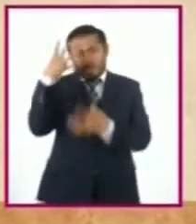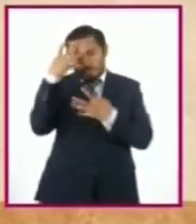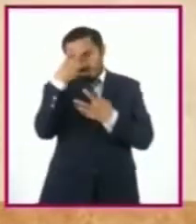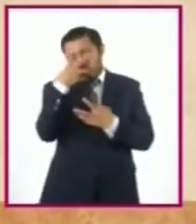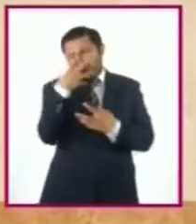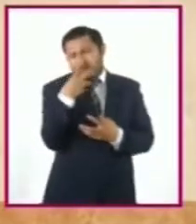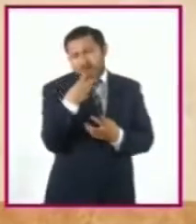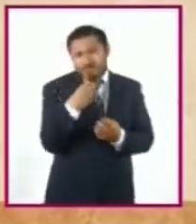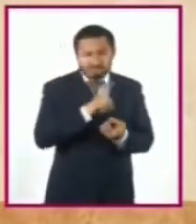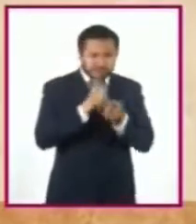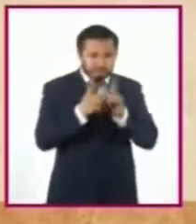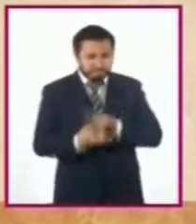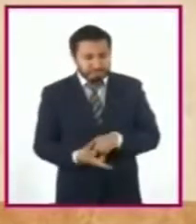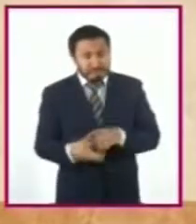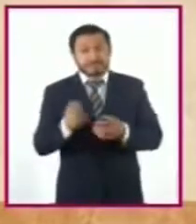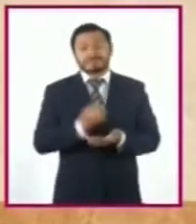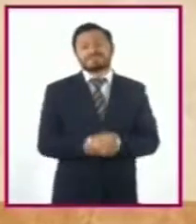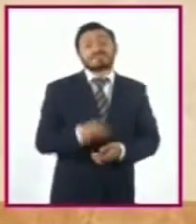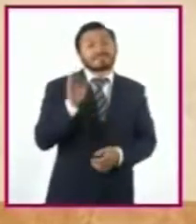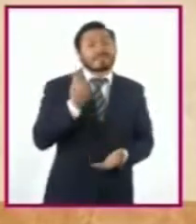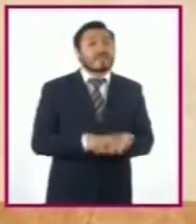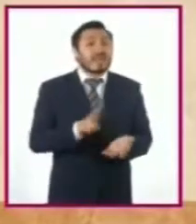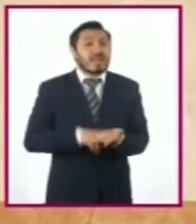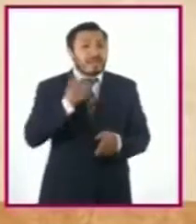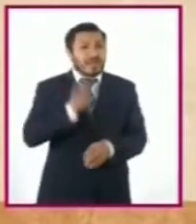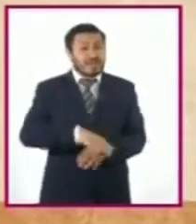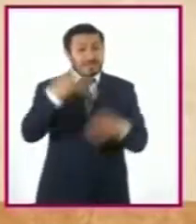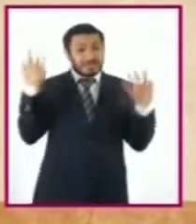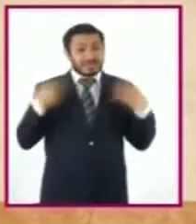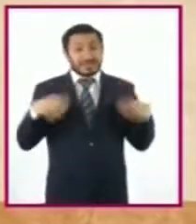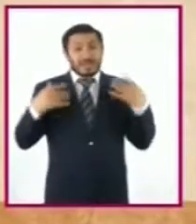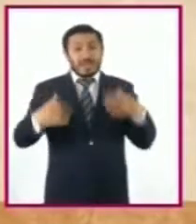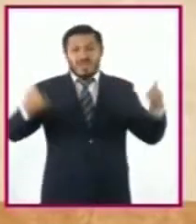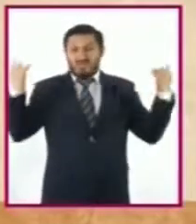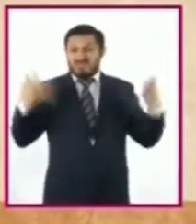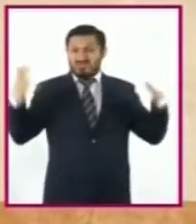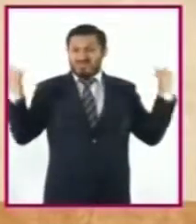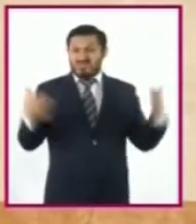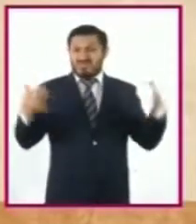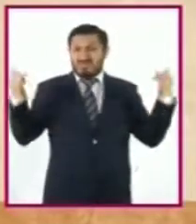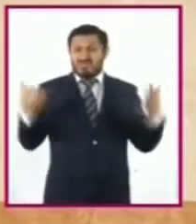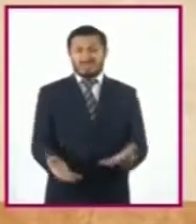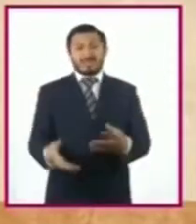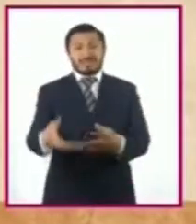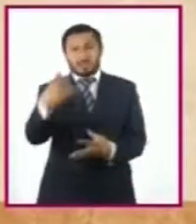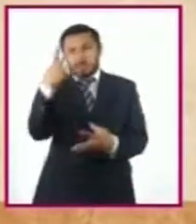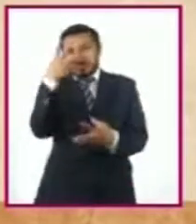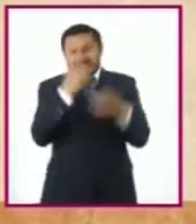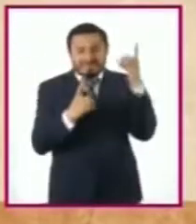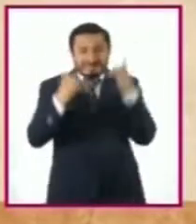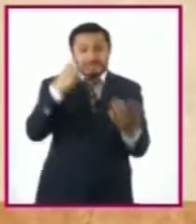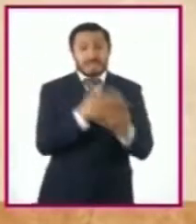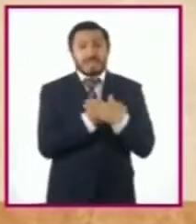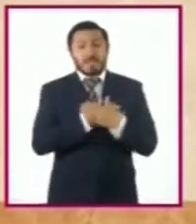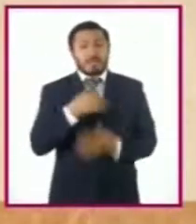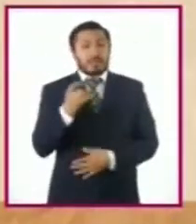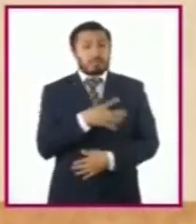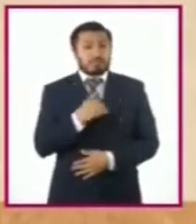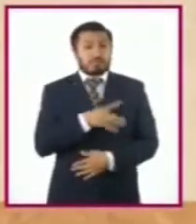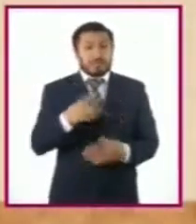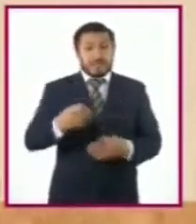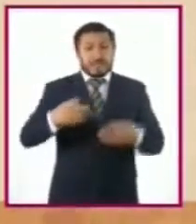melancolía. Los valores más predominantes son la rebeldía, la angustia, el amor y el miedo al avance del ser